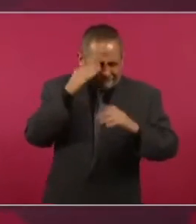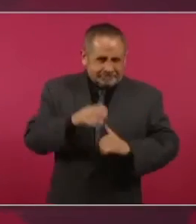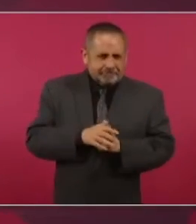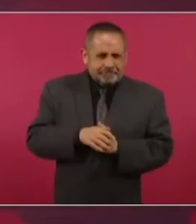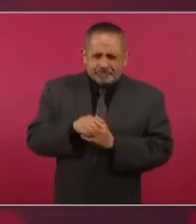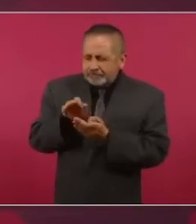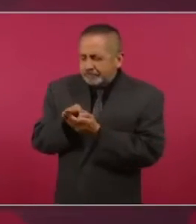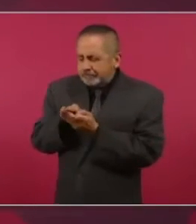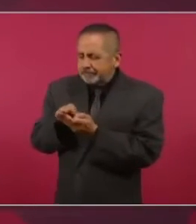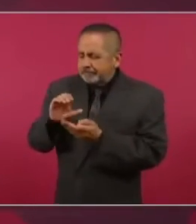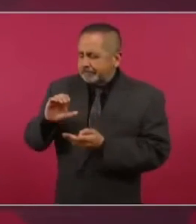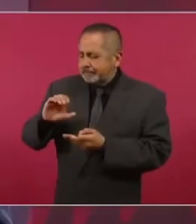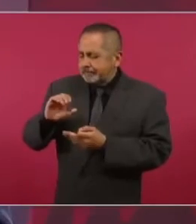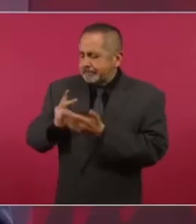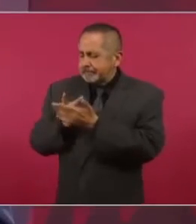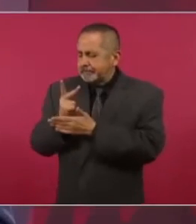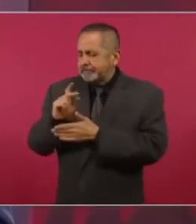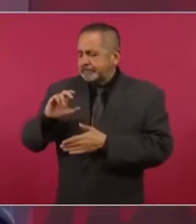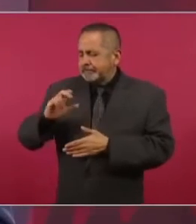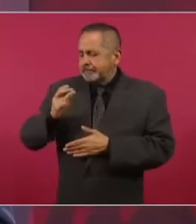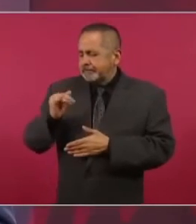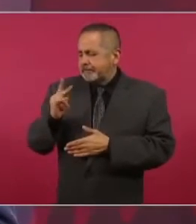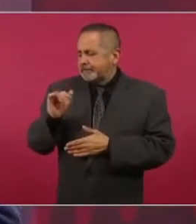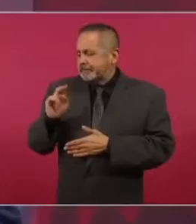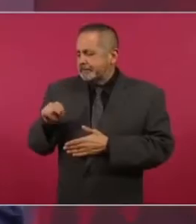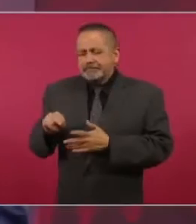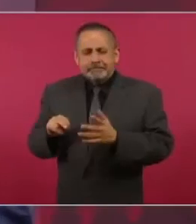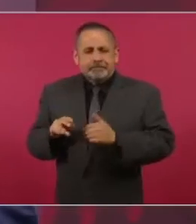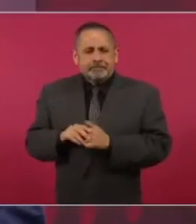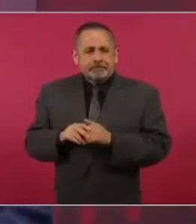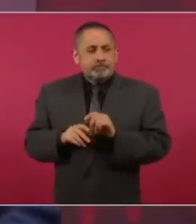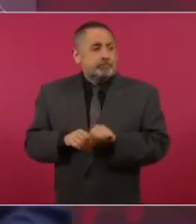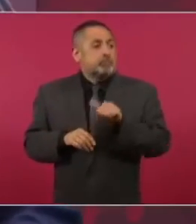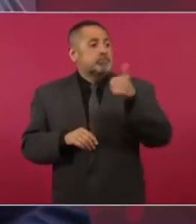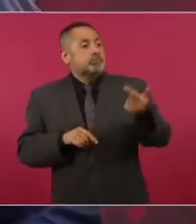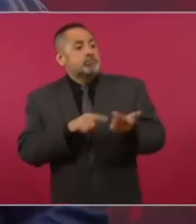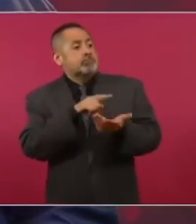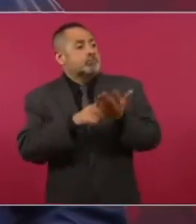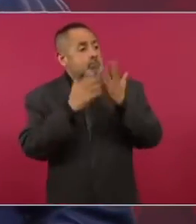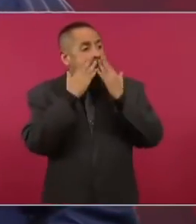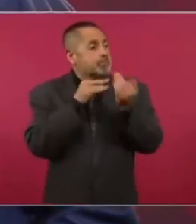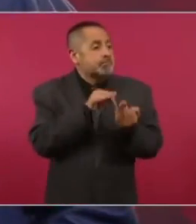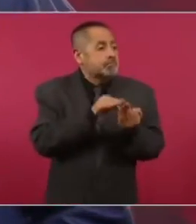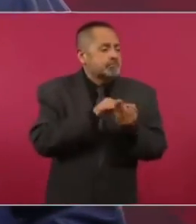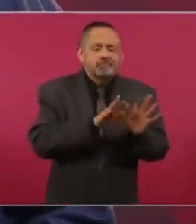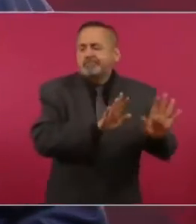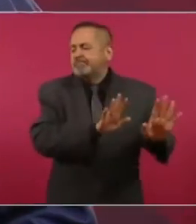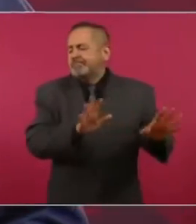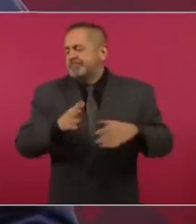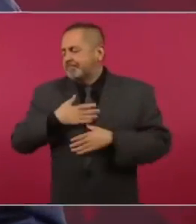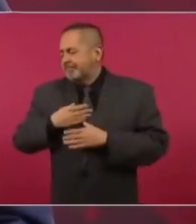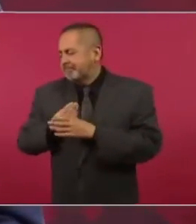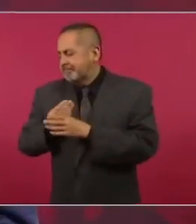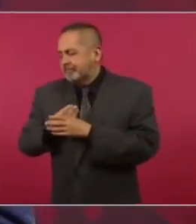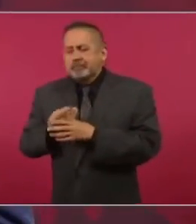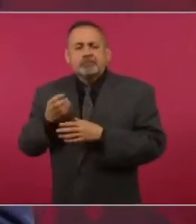tamalitos de chipilín, sí. Y no es fácil que en otras partes, ¿no? O unos huevos motoleños o